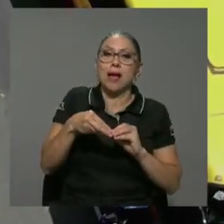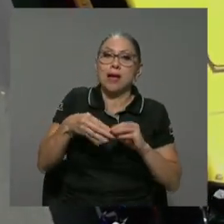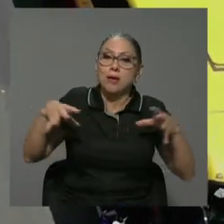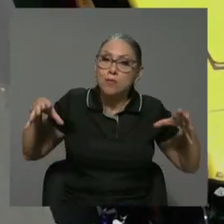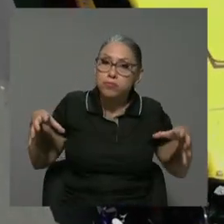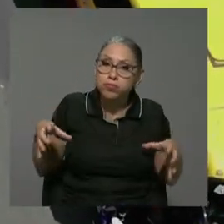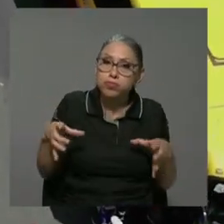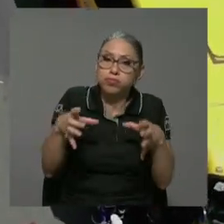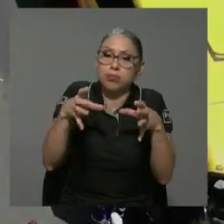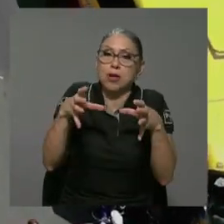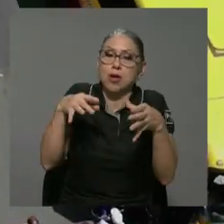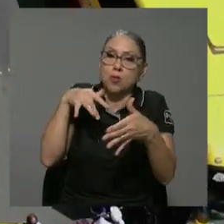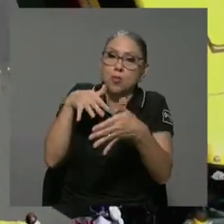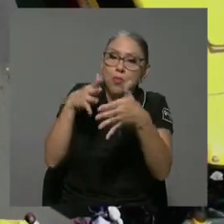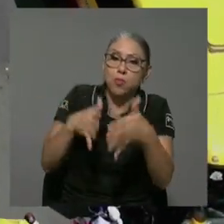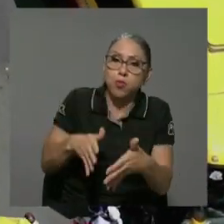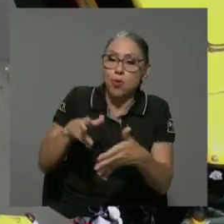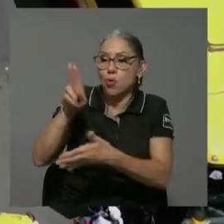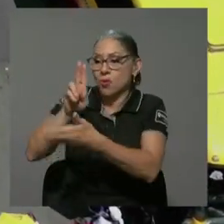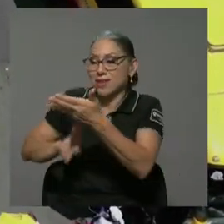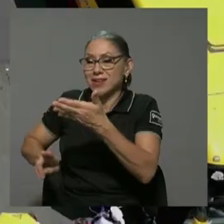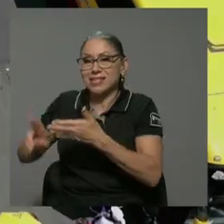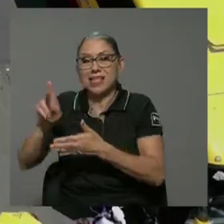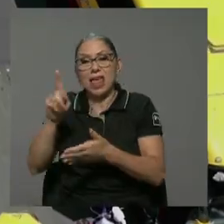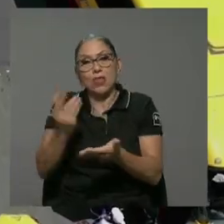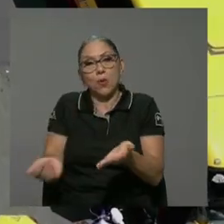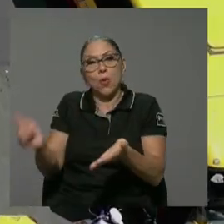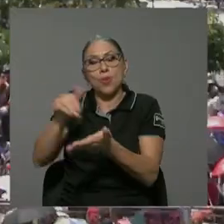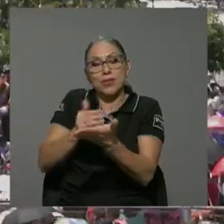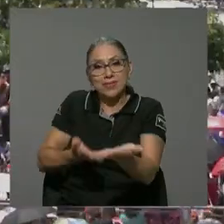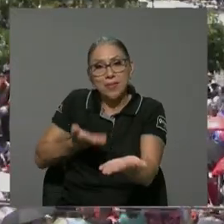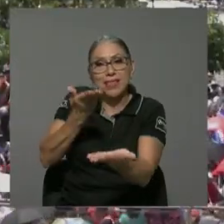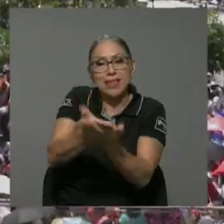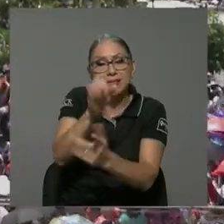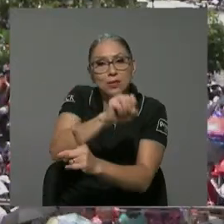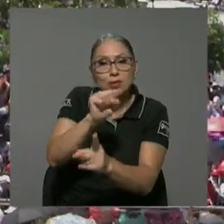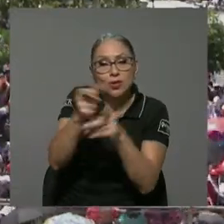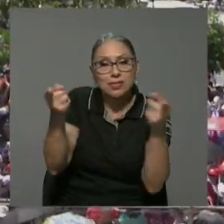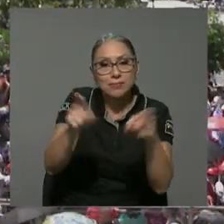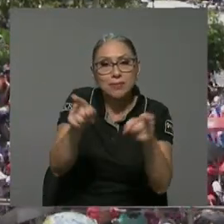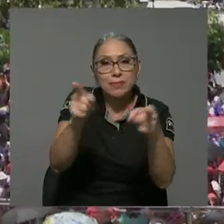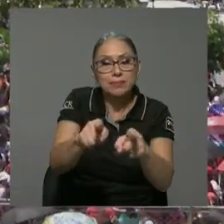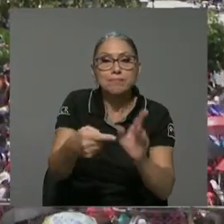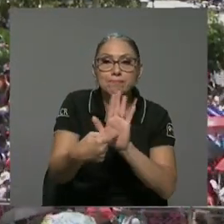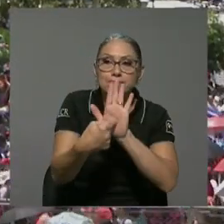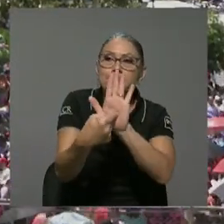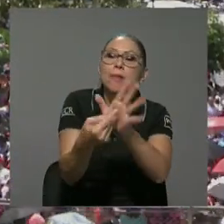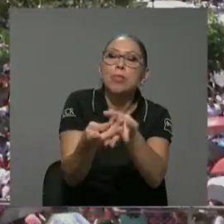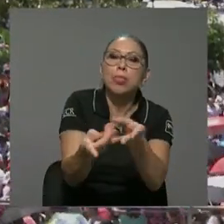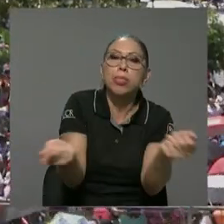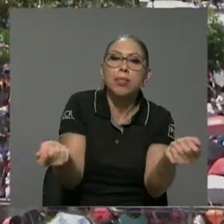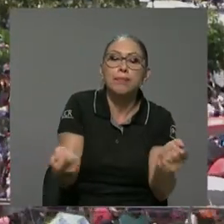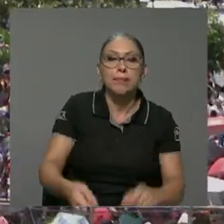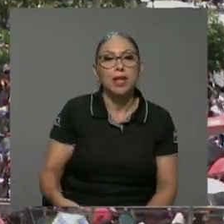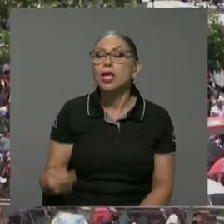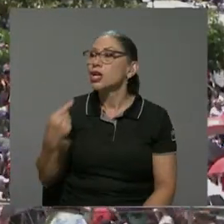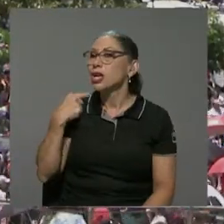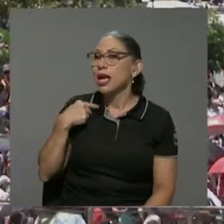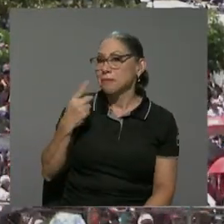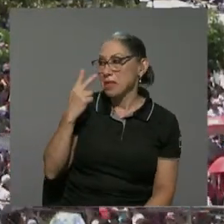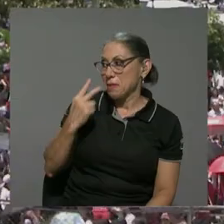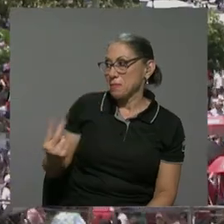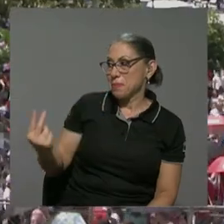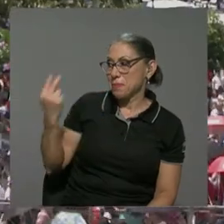universidad de cuestionar y replantear estos elementos. Entonces, Valentina. Yo creo que a este punto, ahora que tocamos la historia del